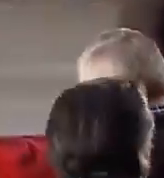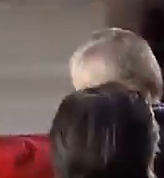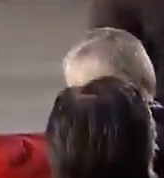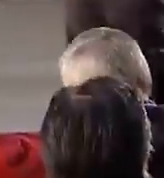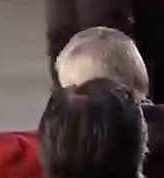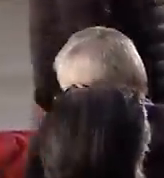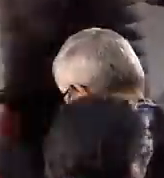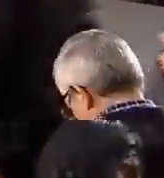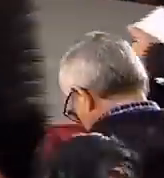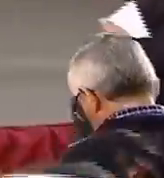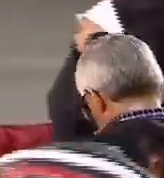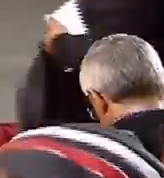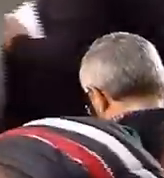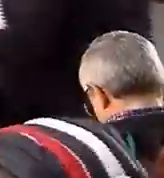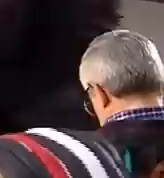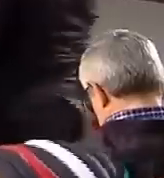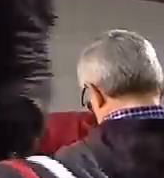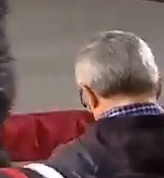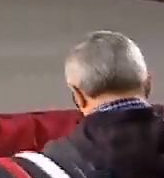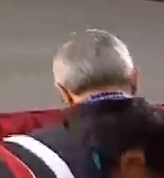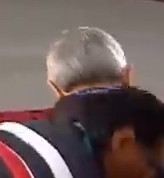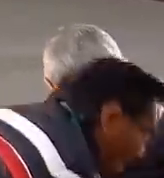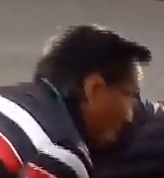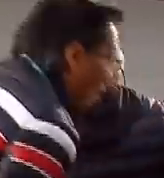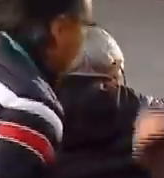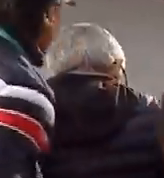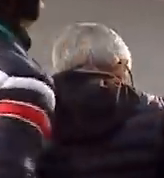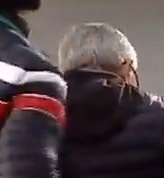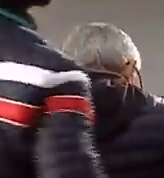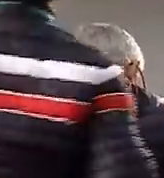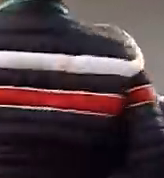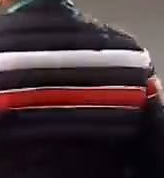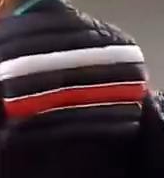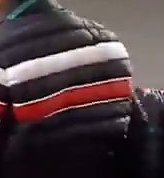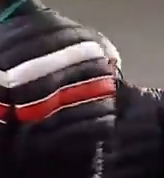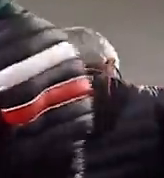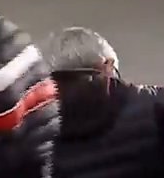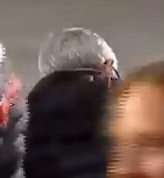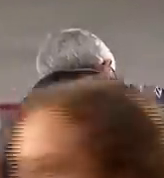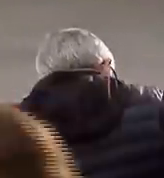Gracias.